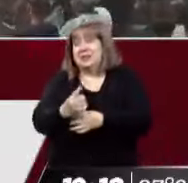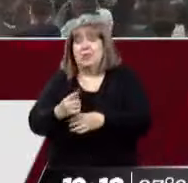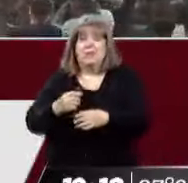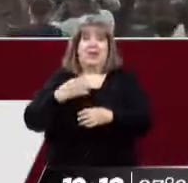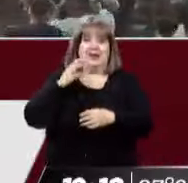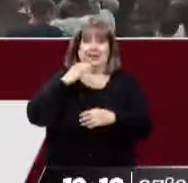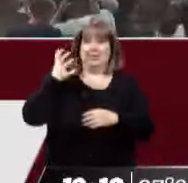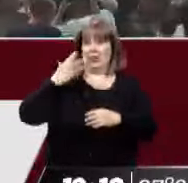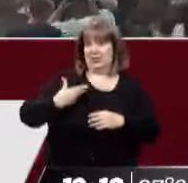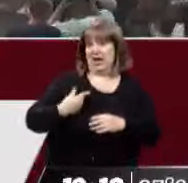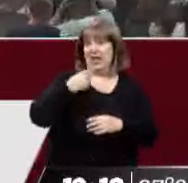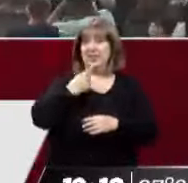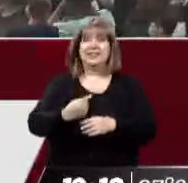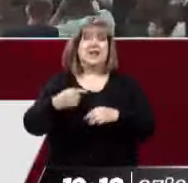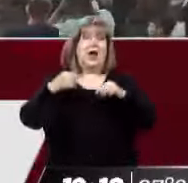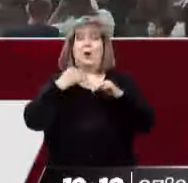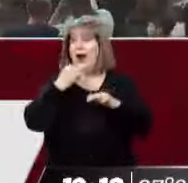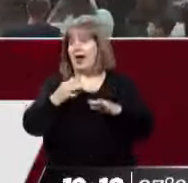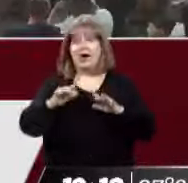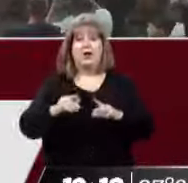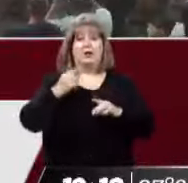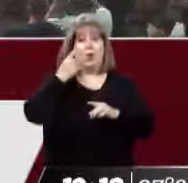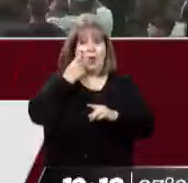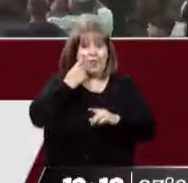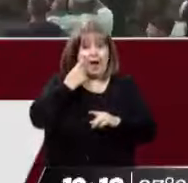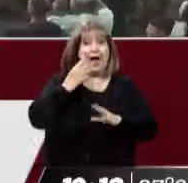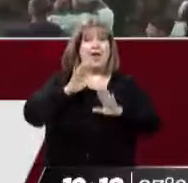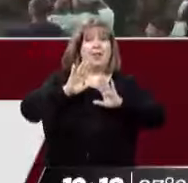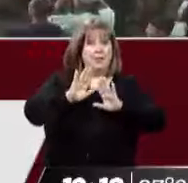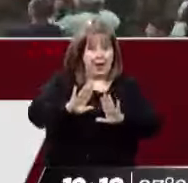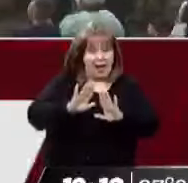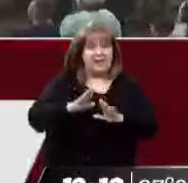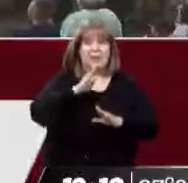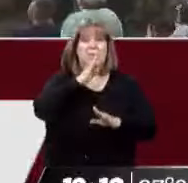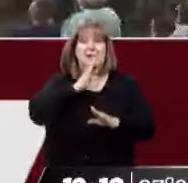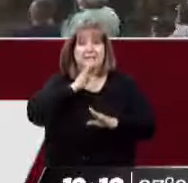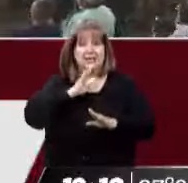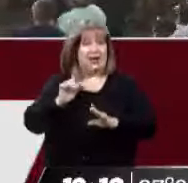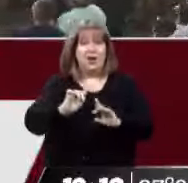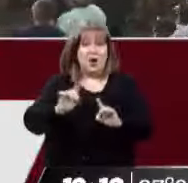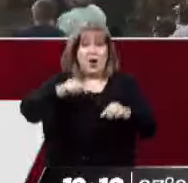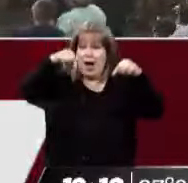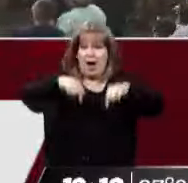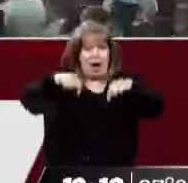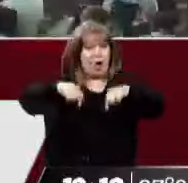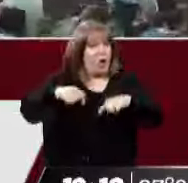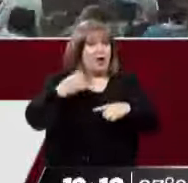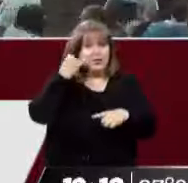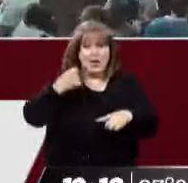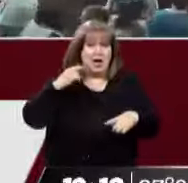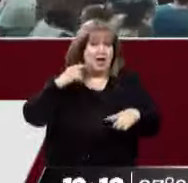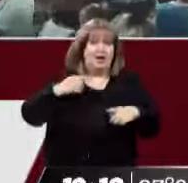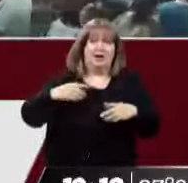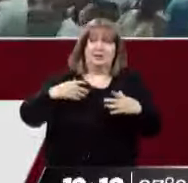Pero si el tiempo es hoy, si es hoy, es el momento. Lo único que tenemos es hoy porque ninguno sabe qué va a pasar minutos después. Entonces, si está